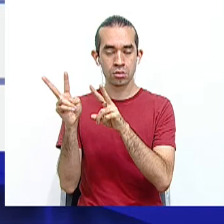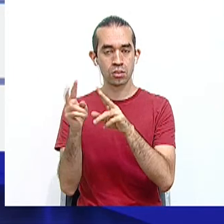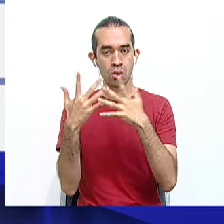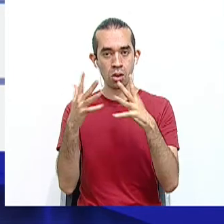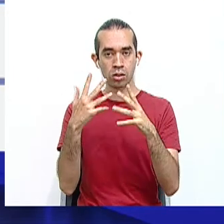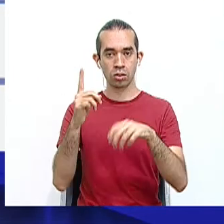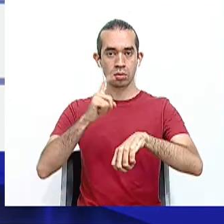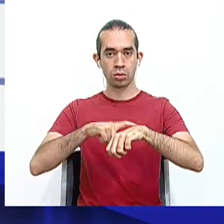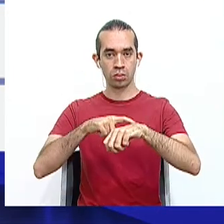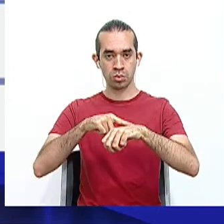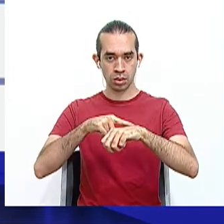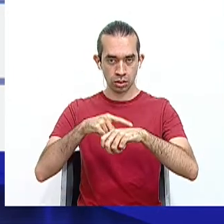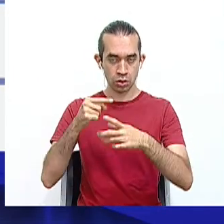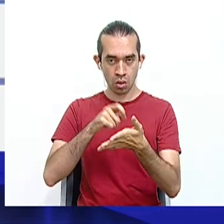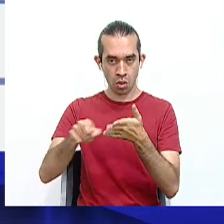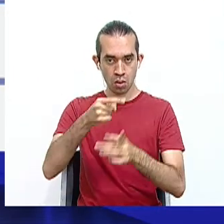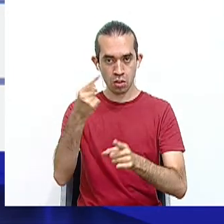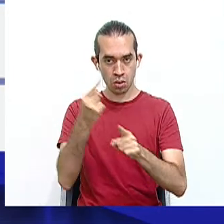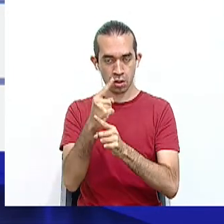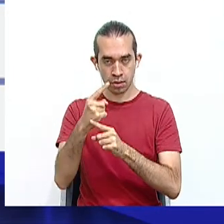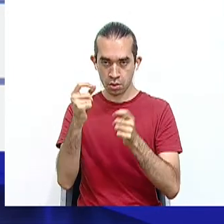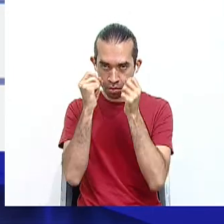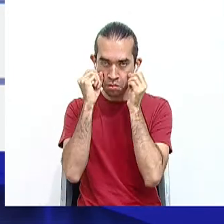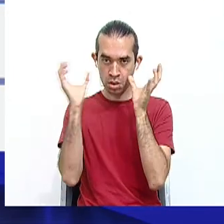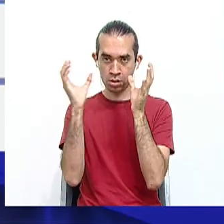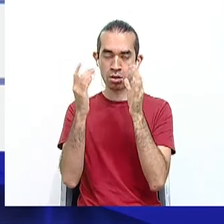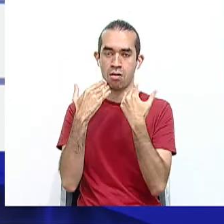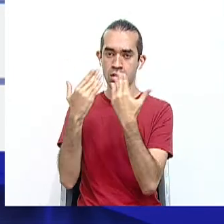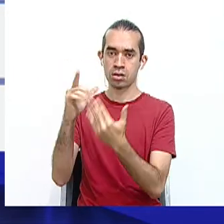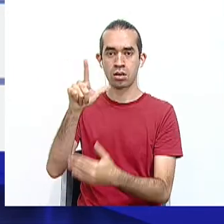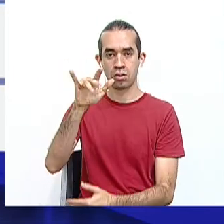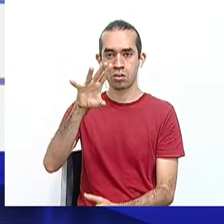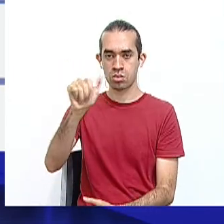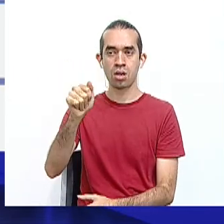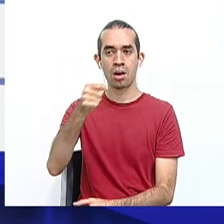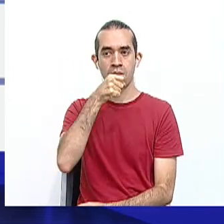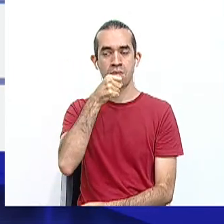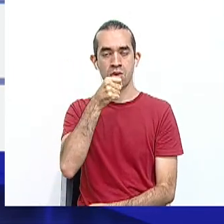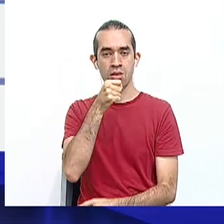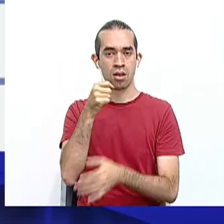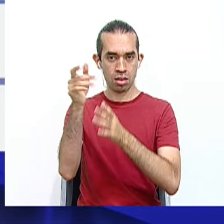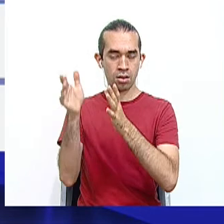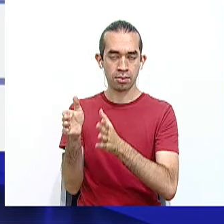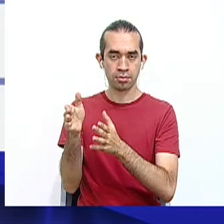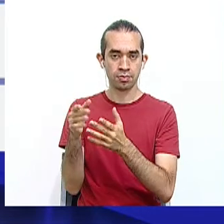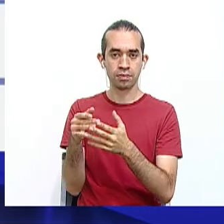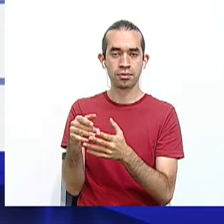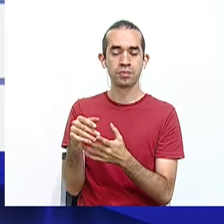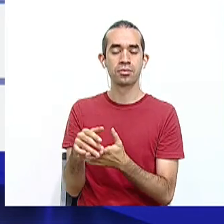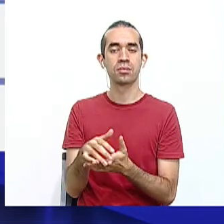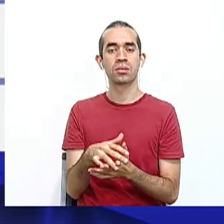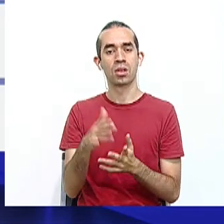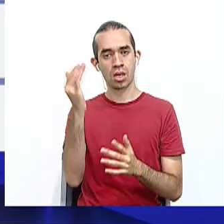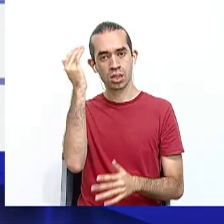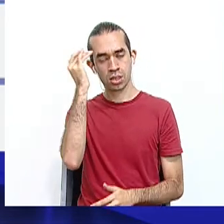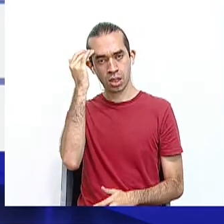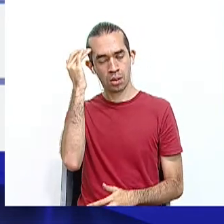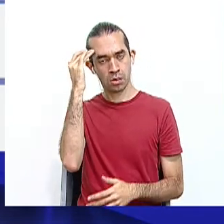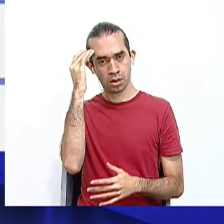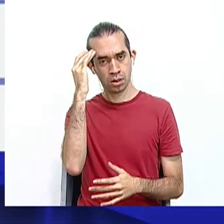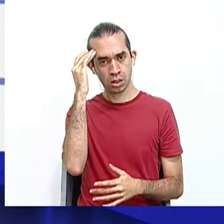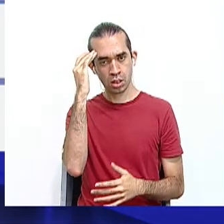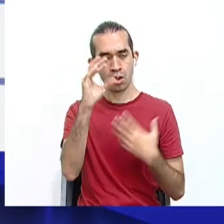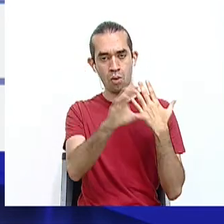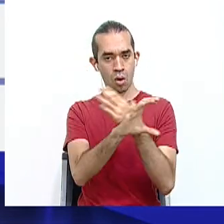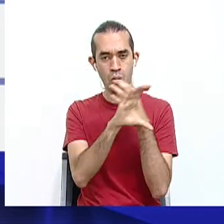Impactante momento ortográfico. Agradecemos a nuestra compañera Lucía por este reportaje y ya sabemos, no está de más